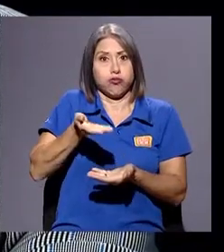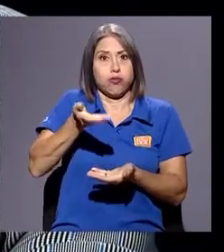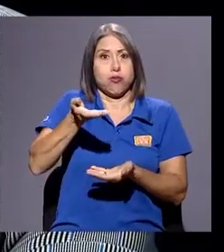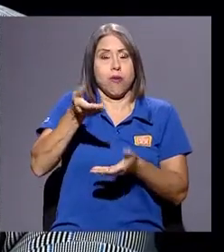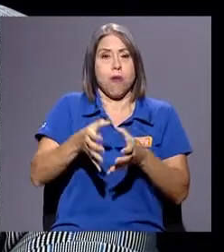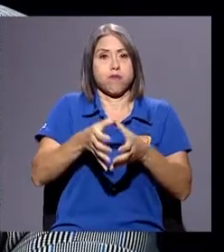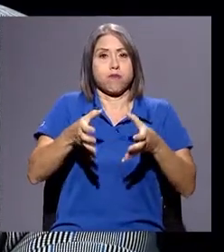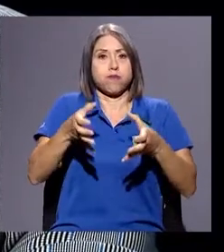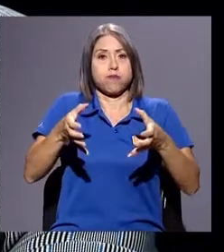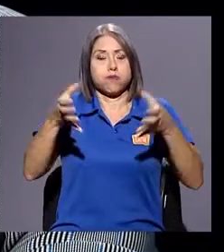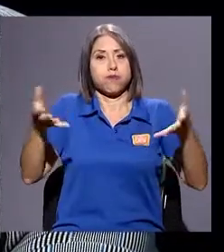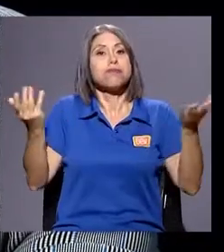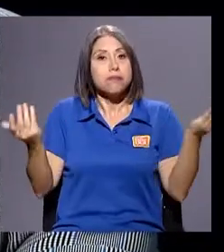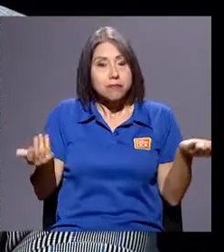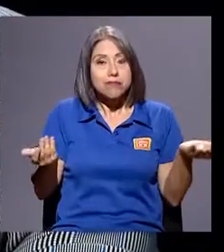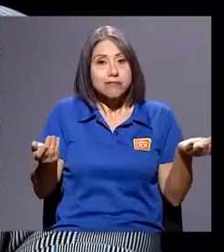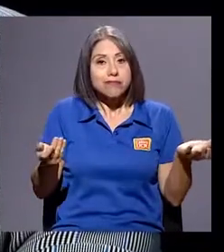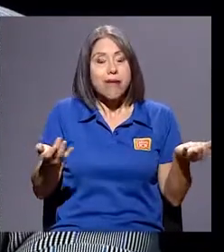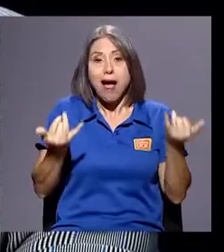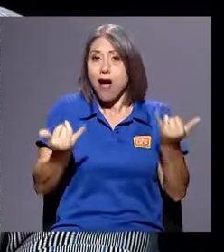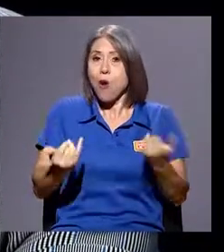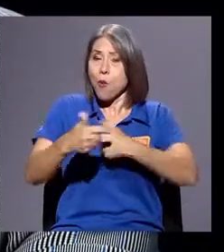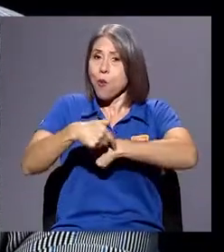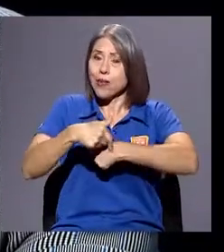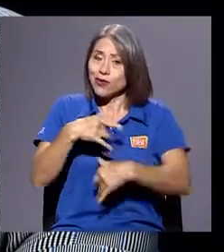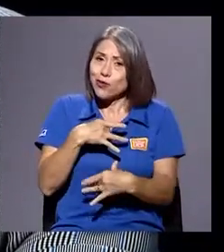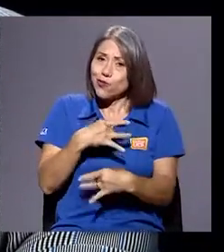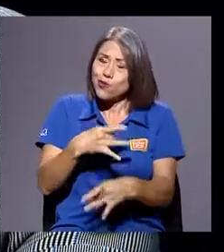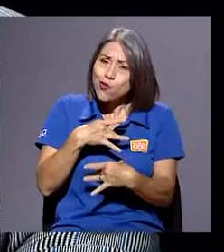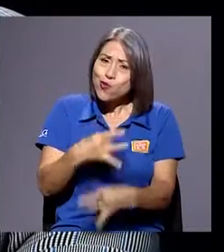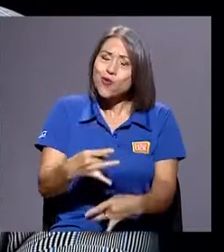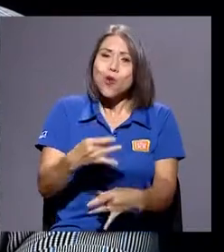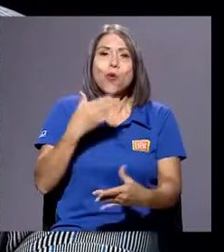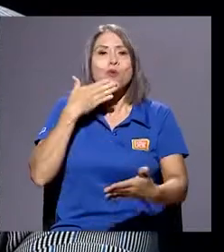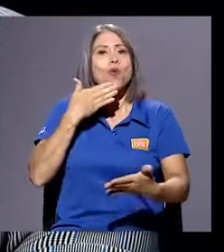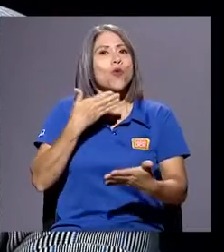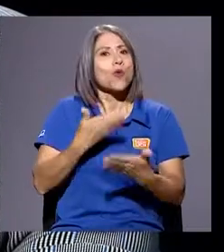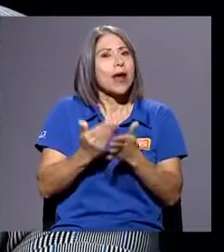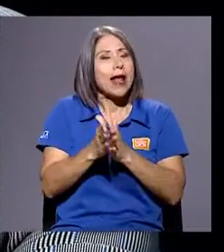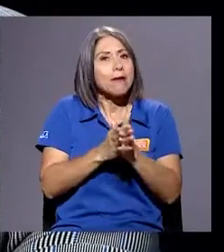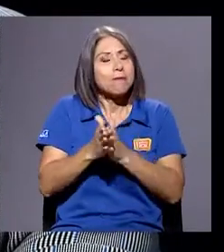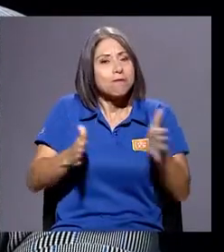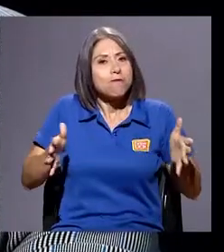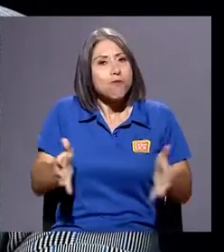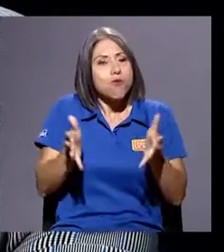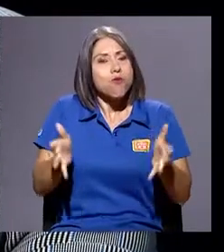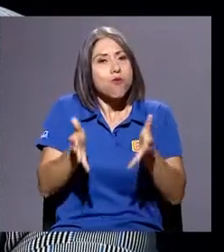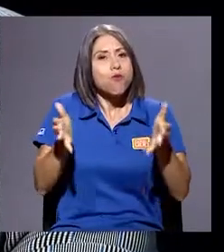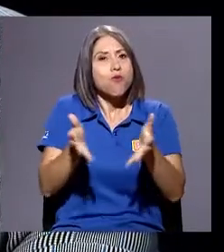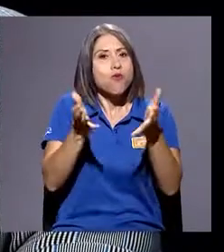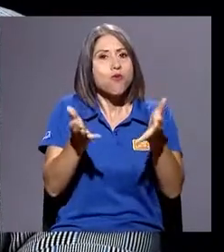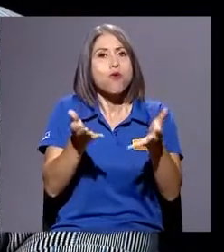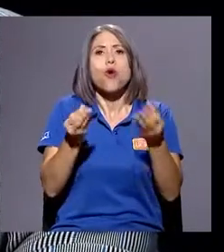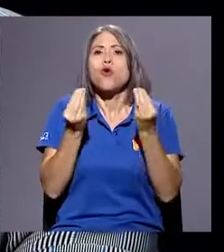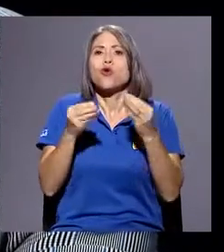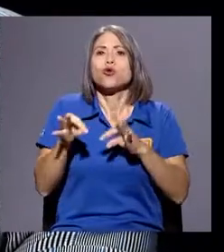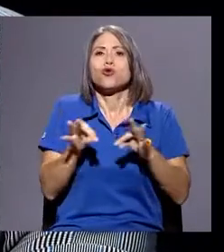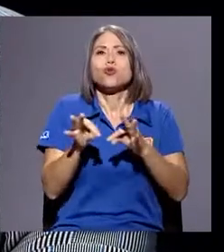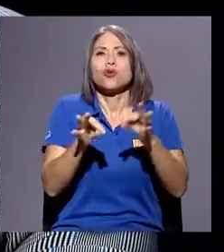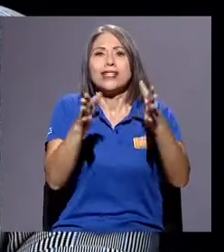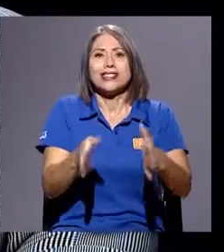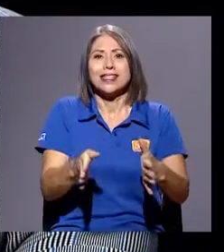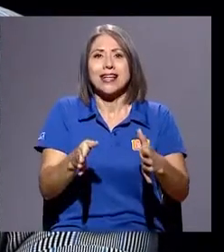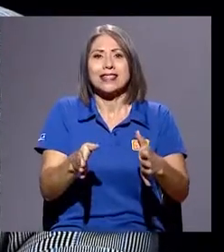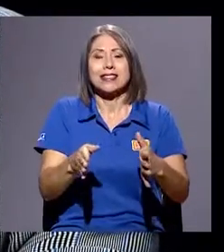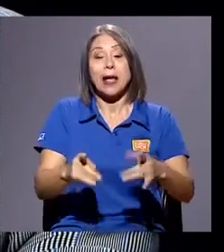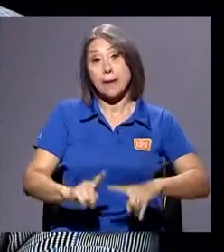supuesto que nos encontramos en un momento muy interesante, en una muy buena bonanza, diría, de ingreso de turistas, no así, para ser